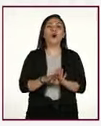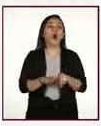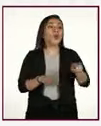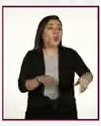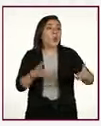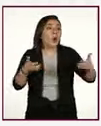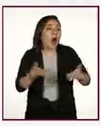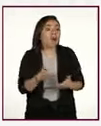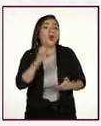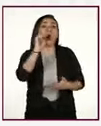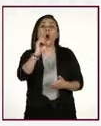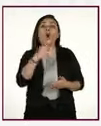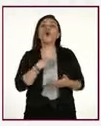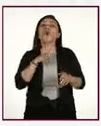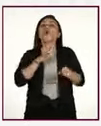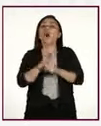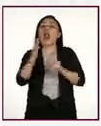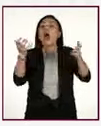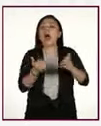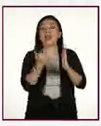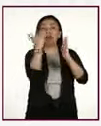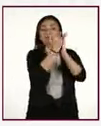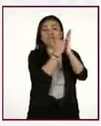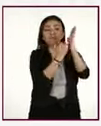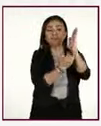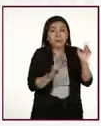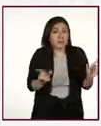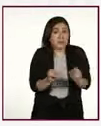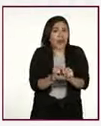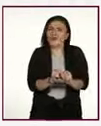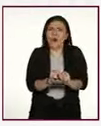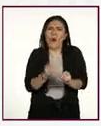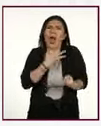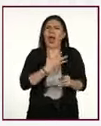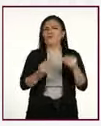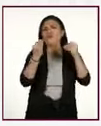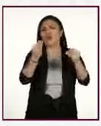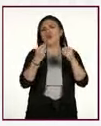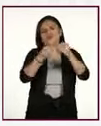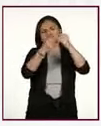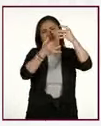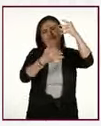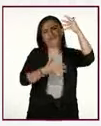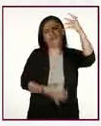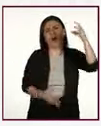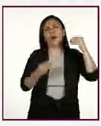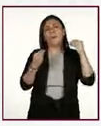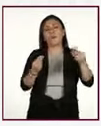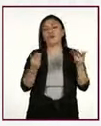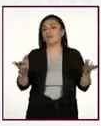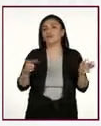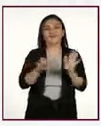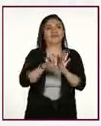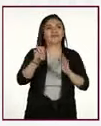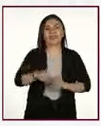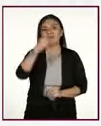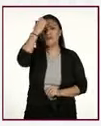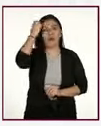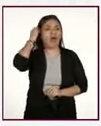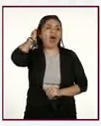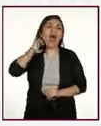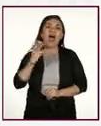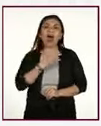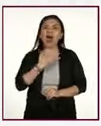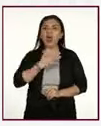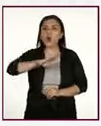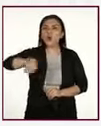disminuir o hacer un catálogo chiquito de las acciones que ellos pueden hacer, sino muchísimas. O sea, tenemos clubes, por